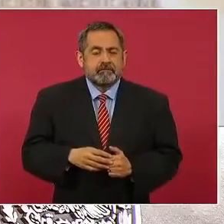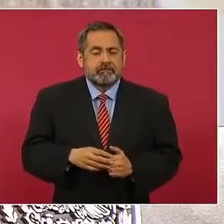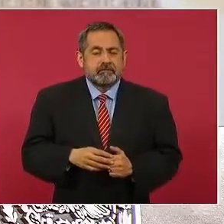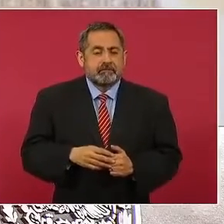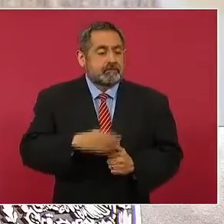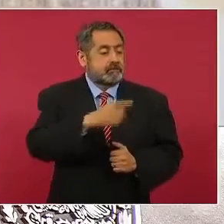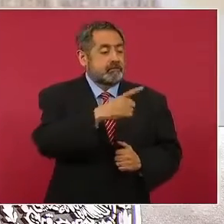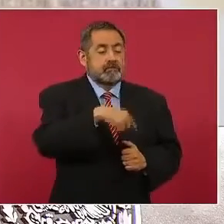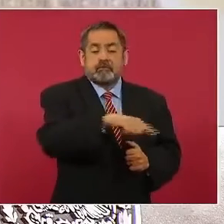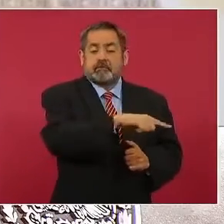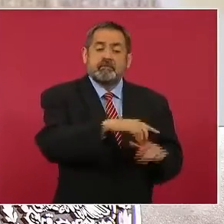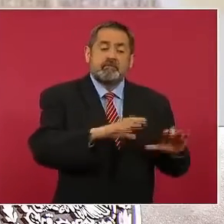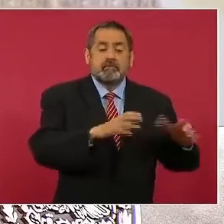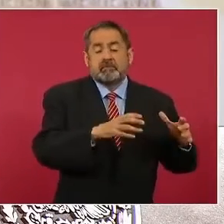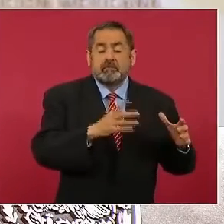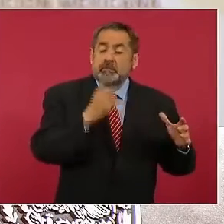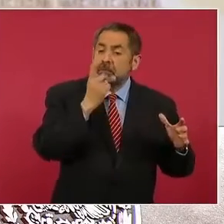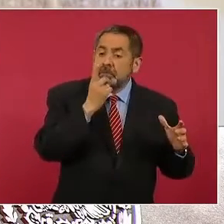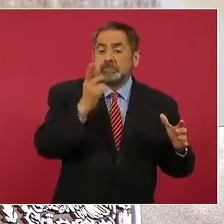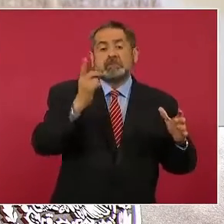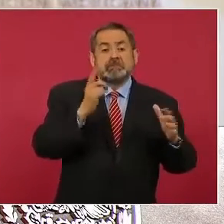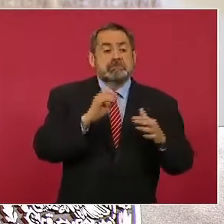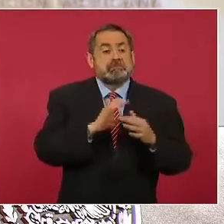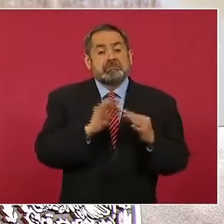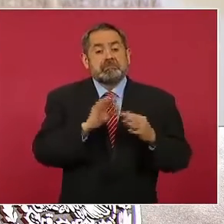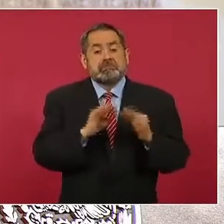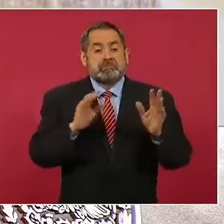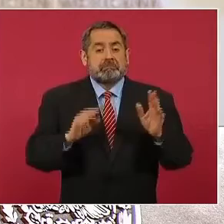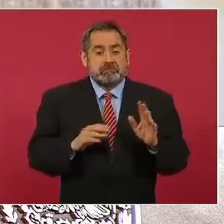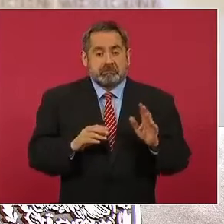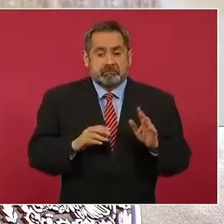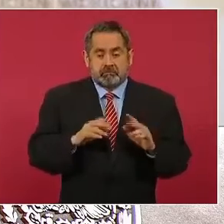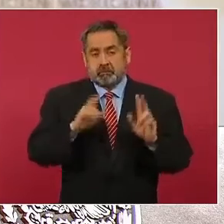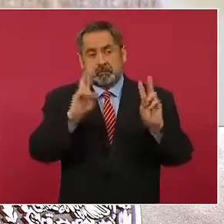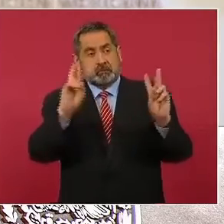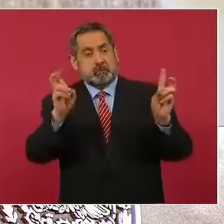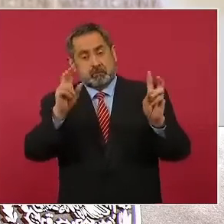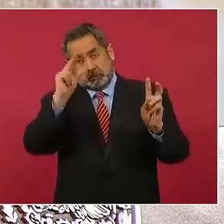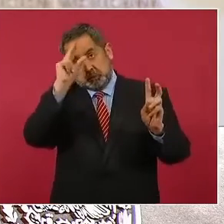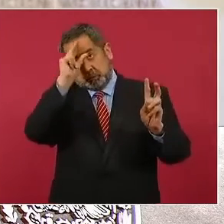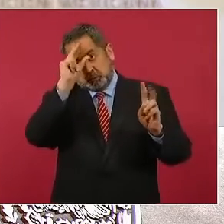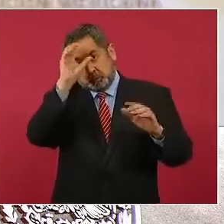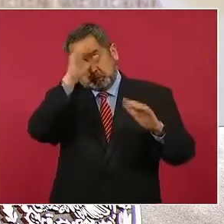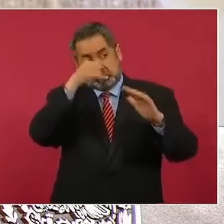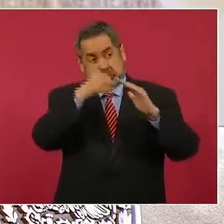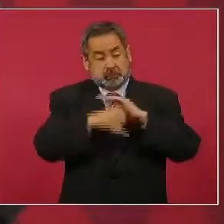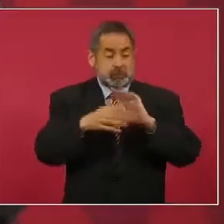el cobijo de que son científicos,